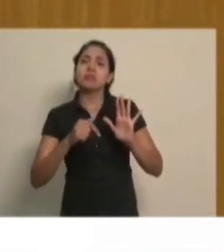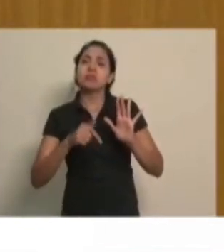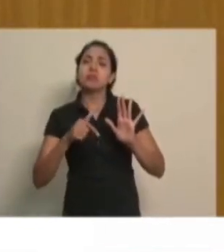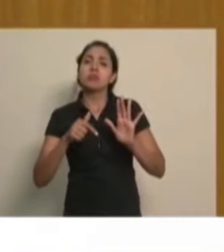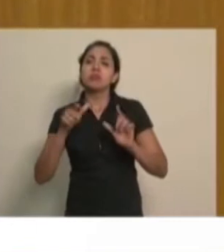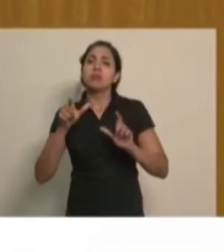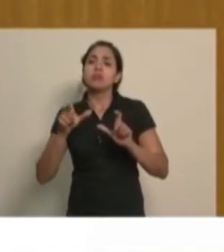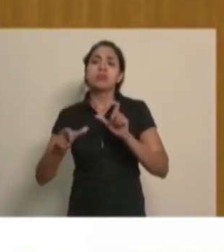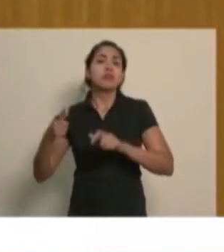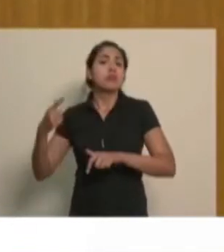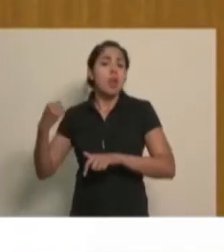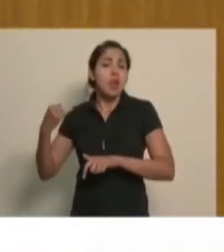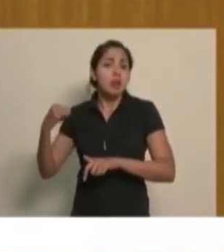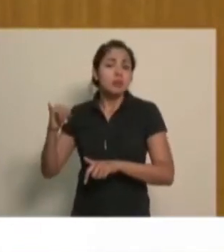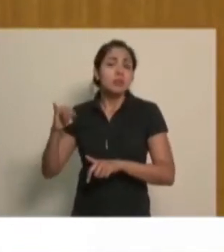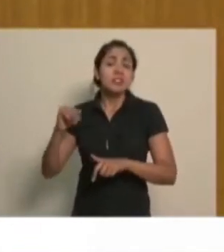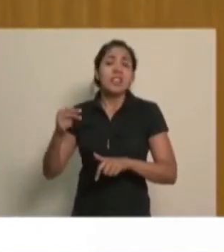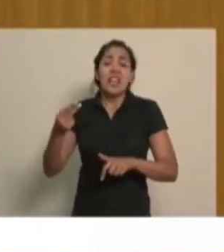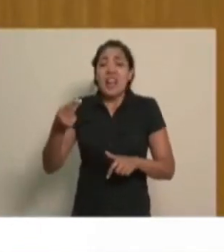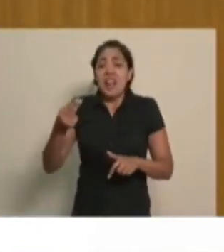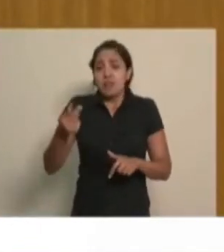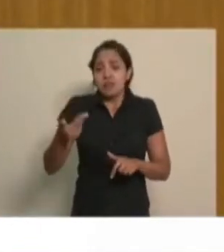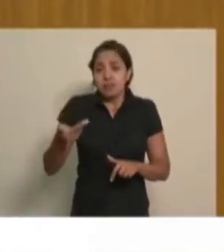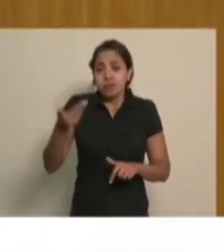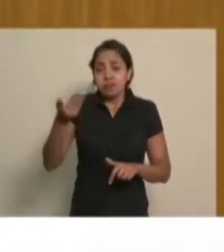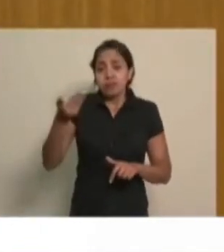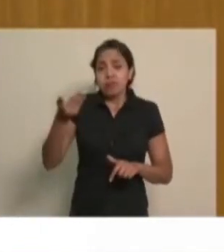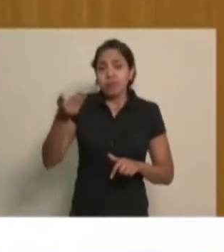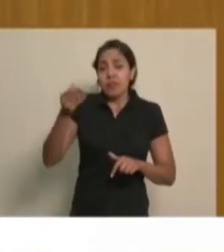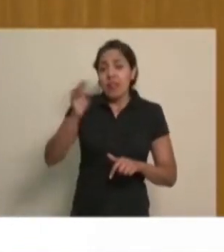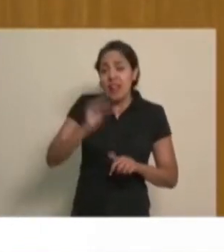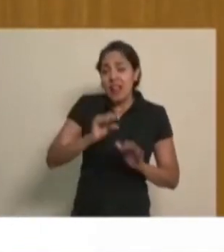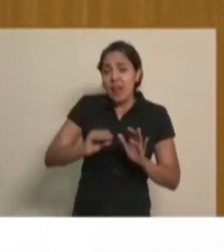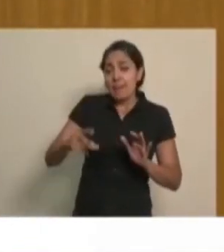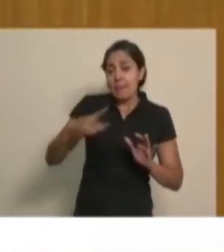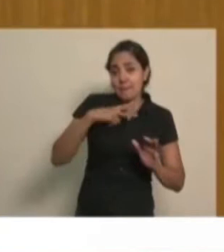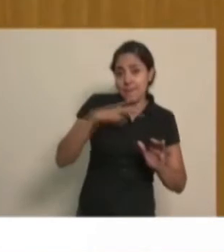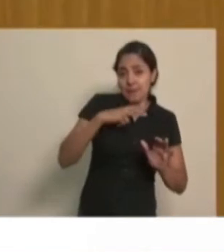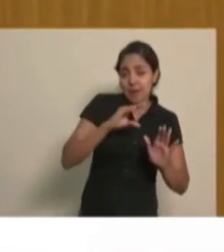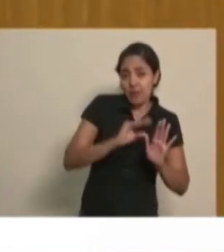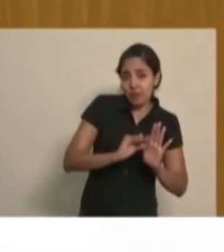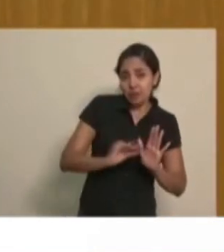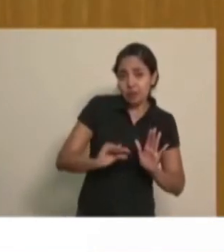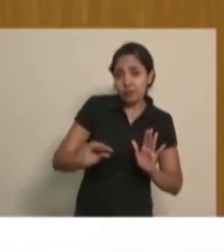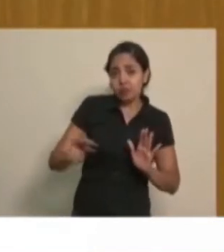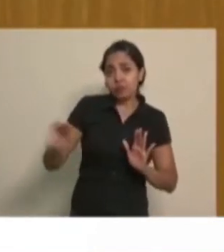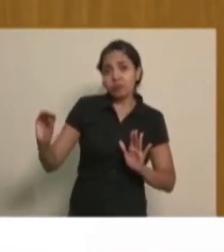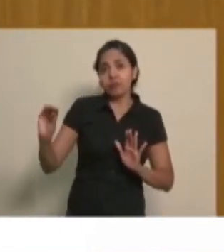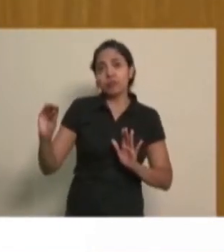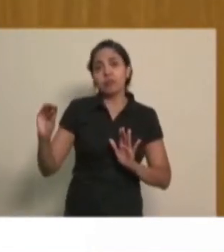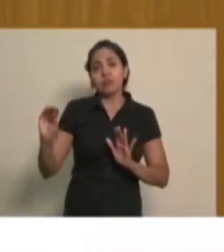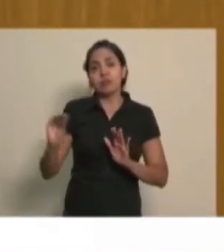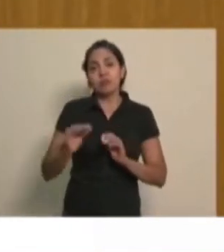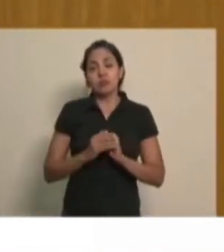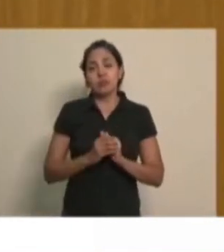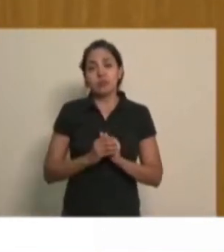ausentes y que está elevando la tasa por las transferencias entre privados que realicen sin